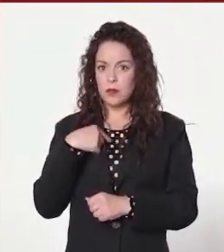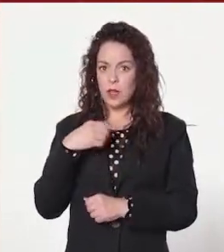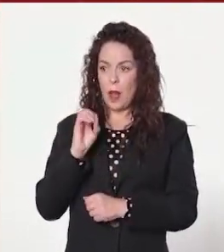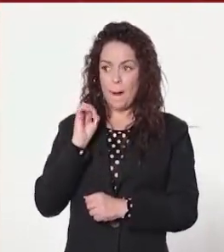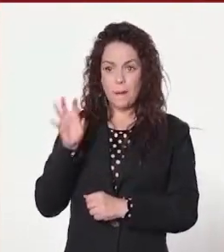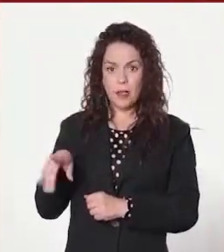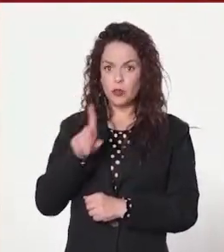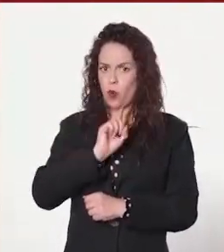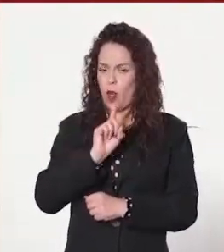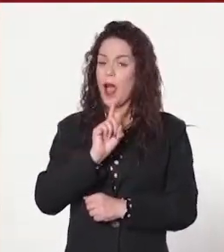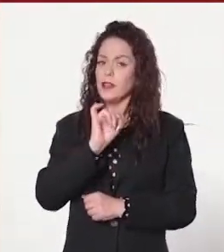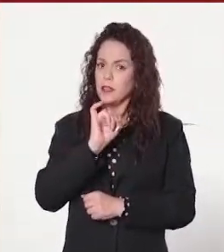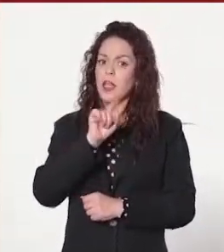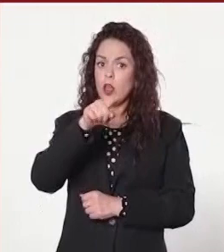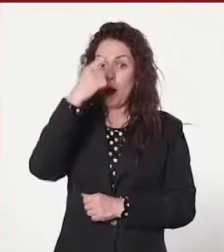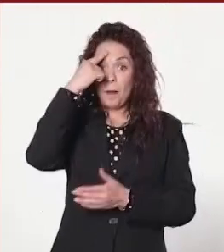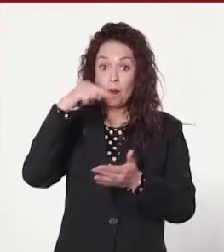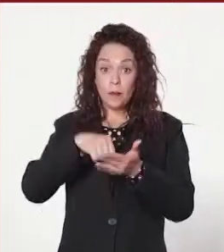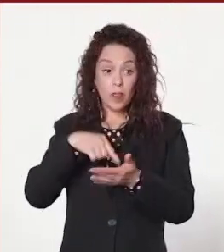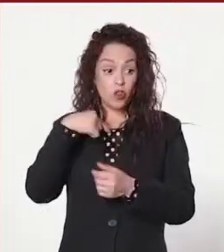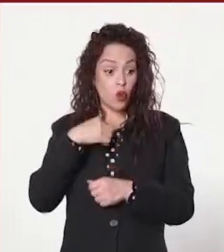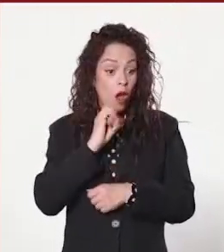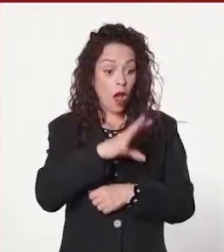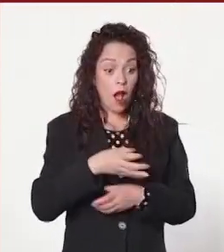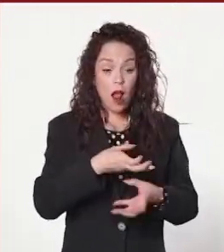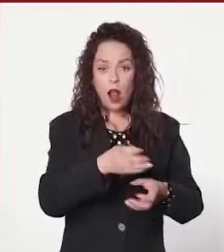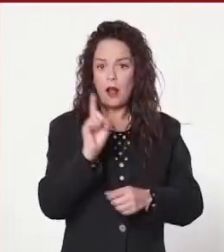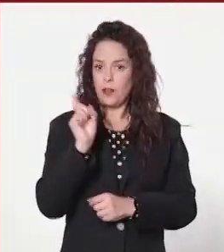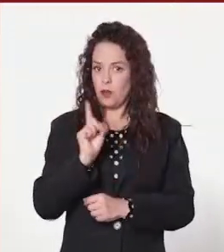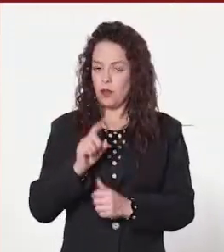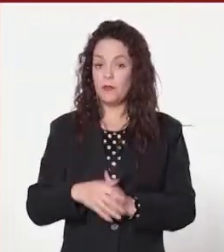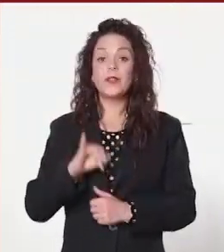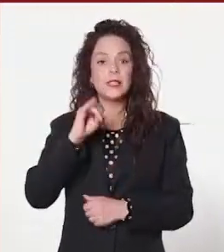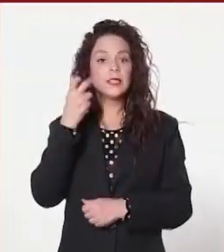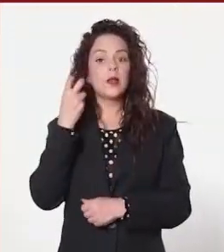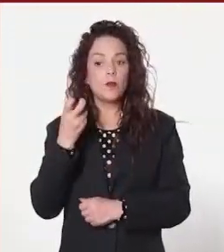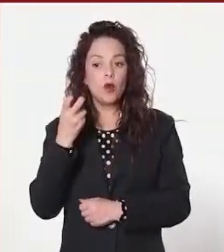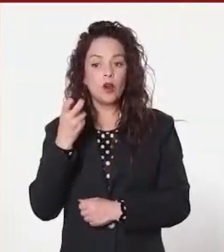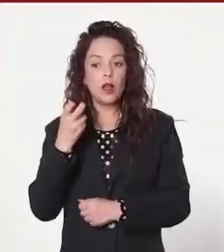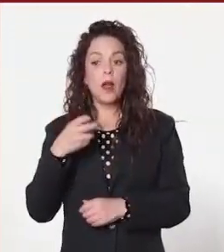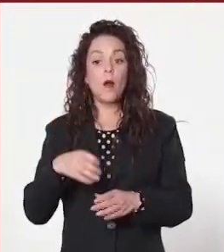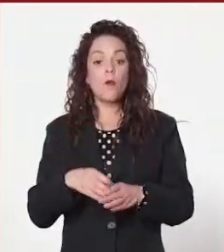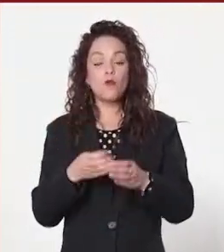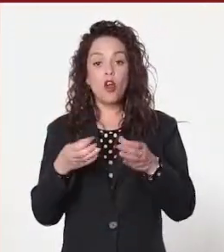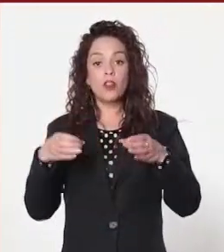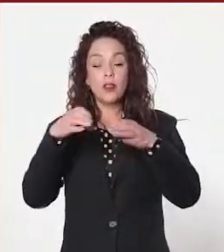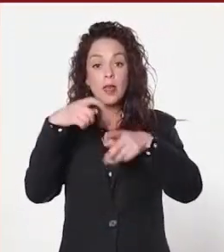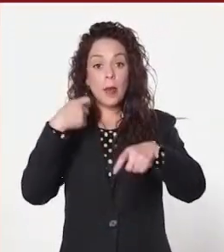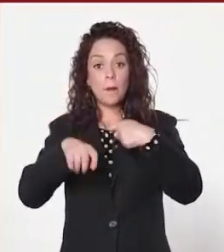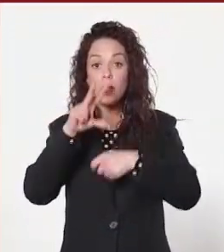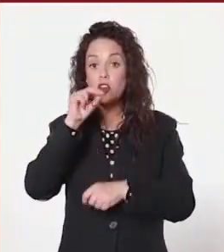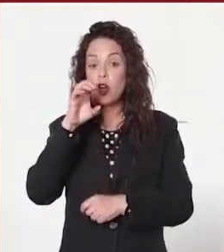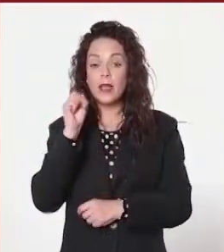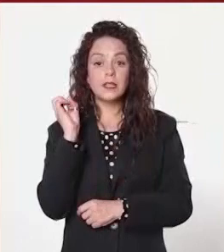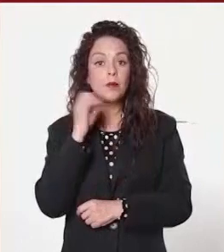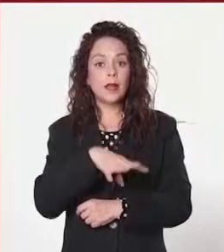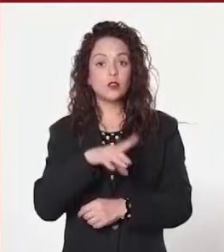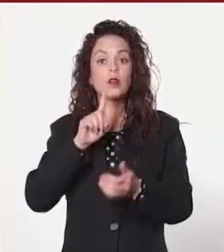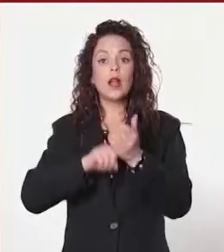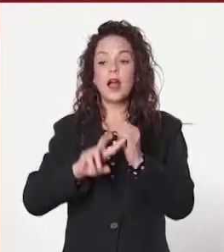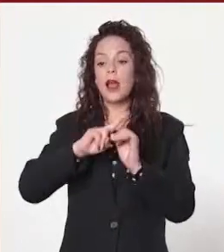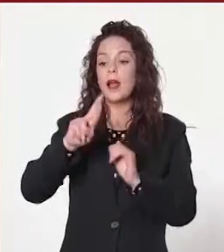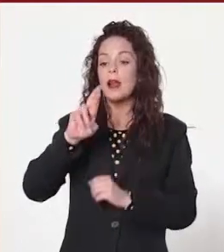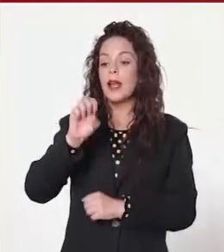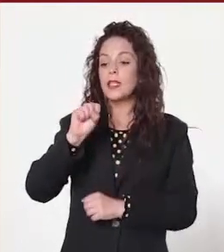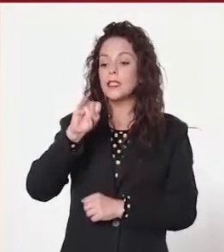iba a dejar por ahí arrumbada, ¿eh? No, precisamente por eso. Una botella de plástico no es basura, sino un residuo. ¿Cuál es la